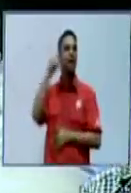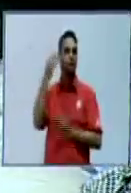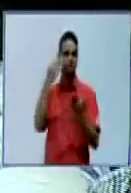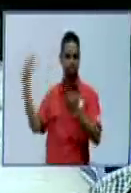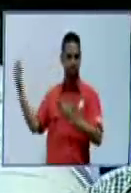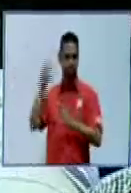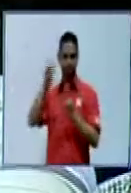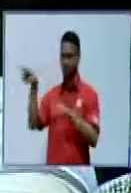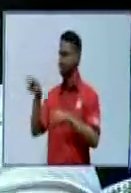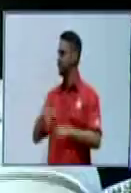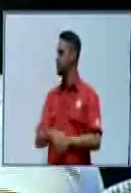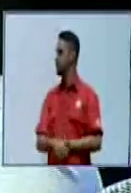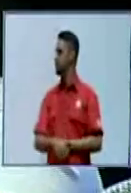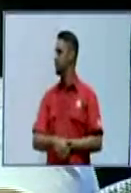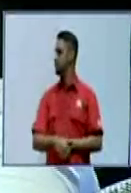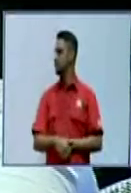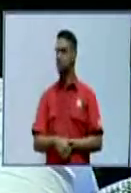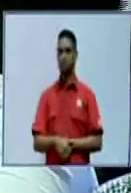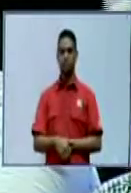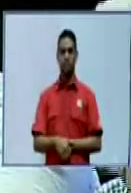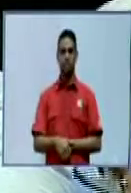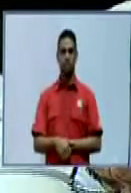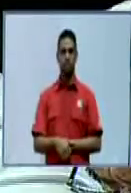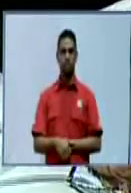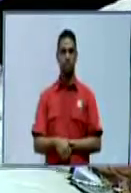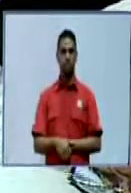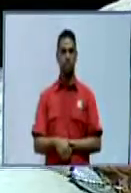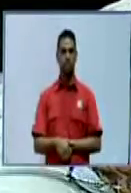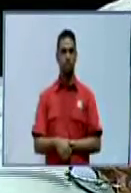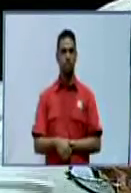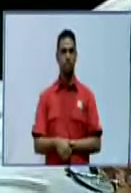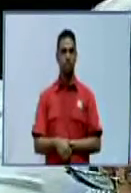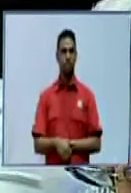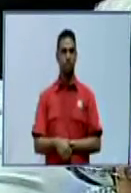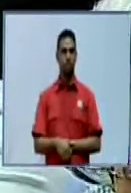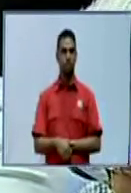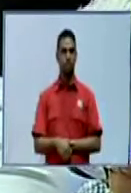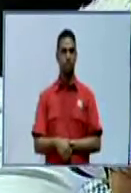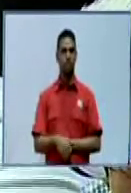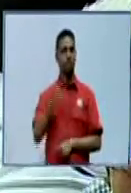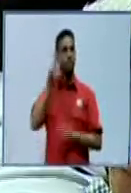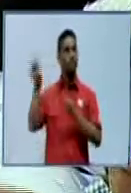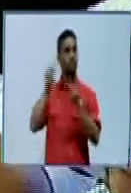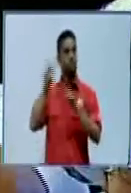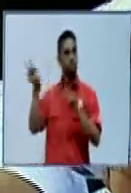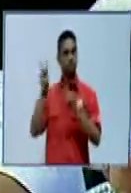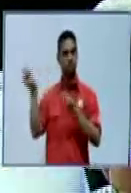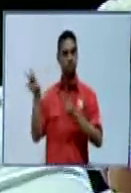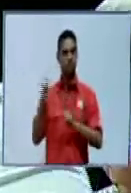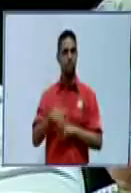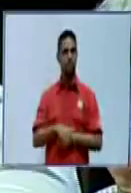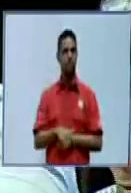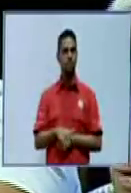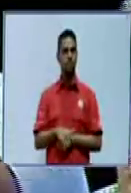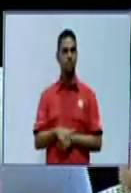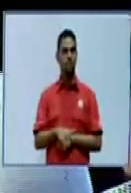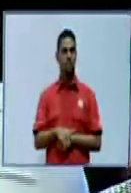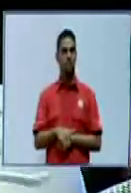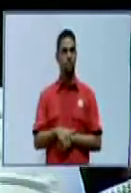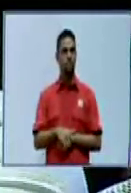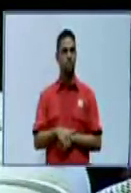Nosotros, mi persona, soy graduado en educación especial. Trabajo en las comunas y